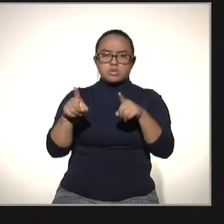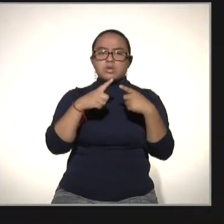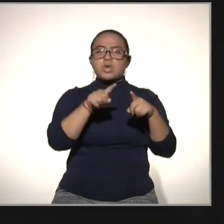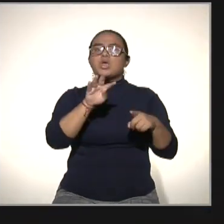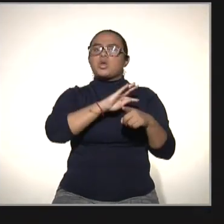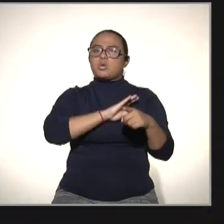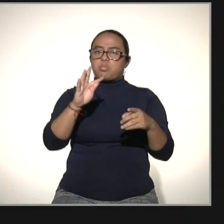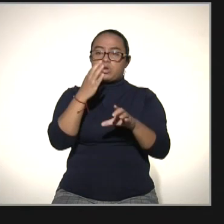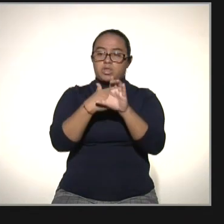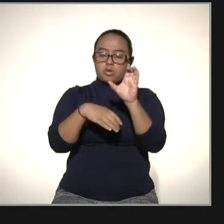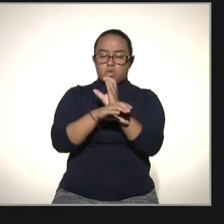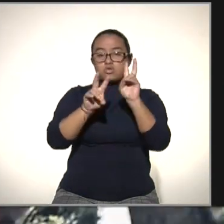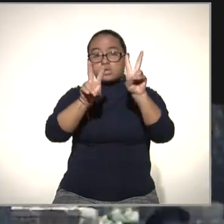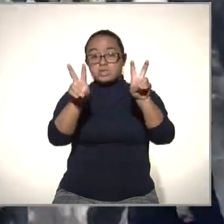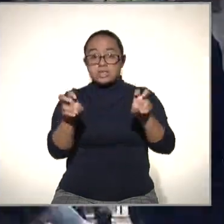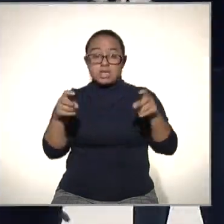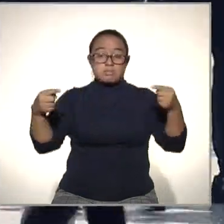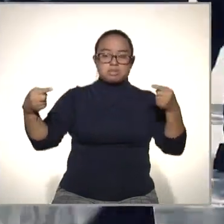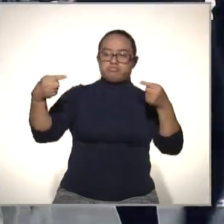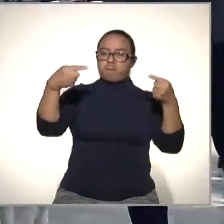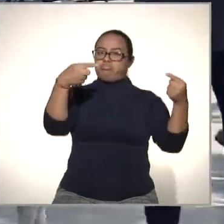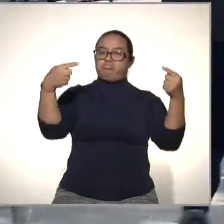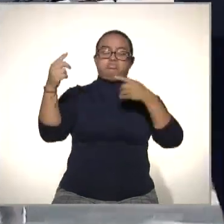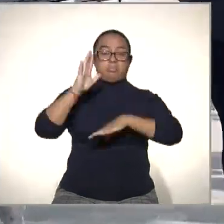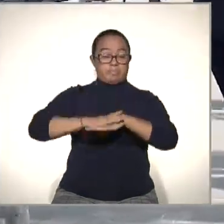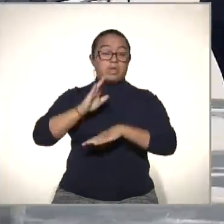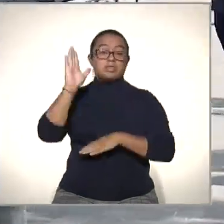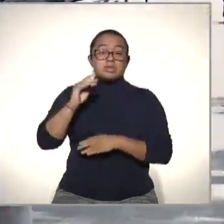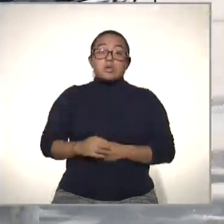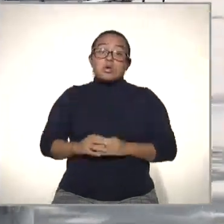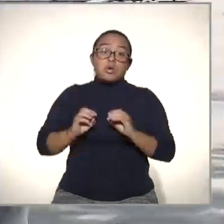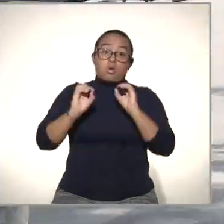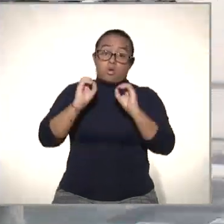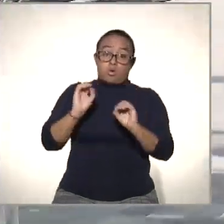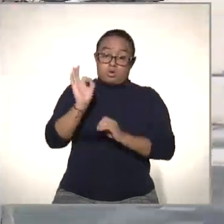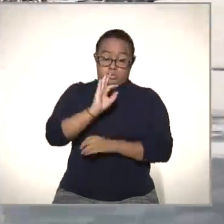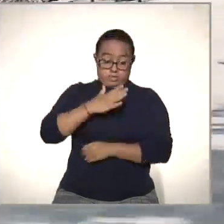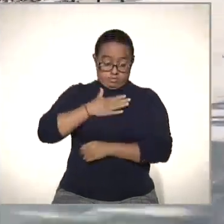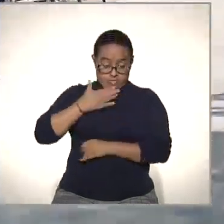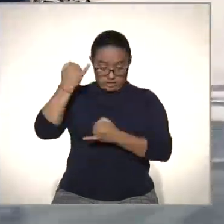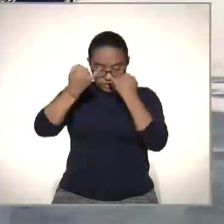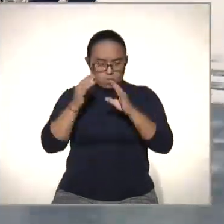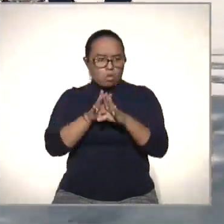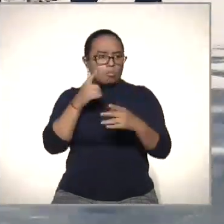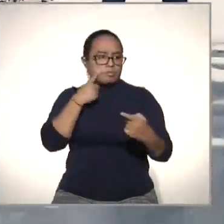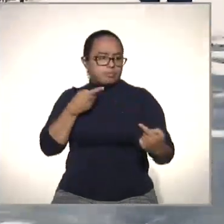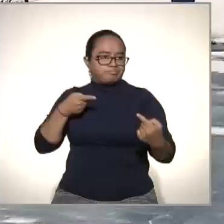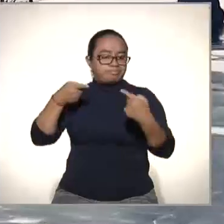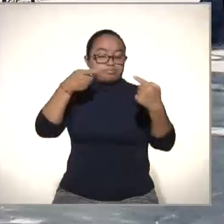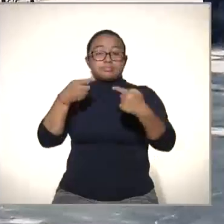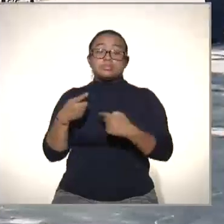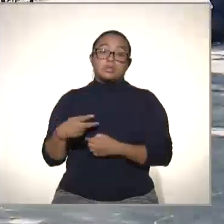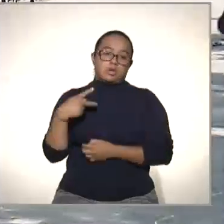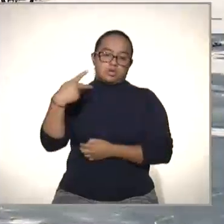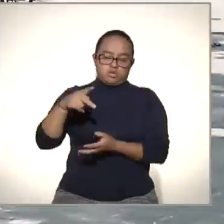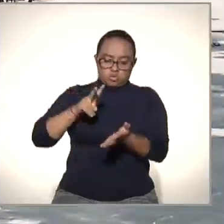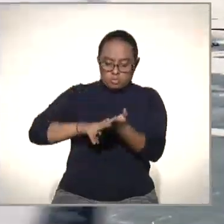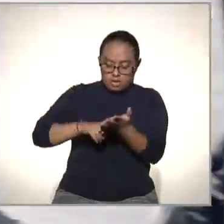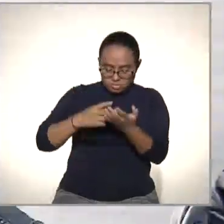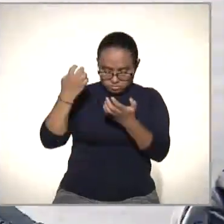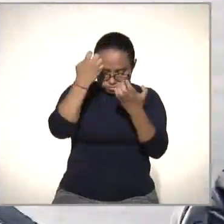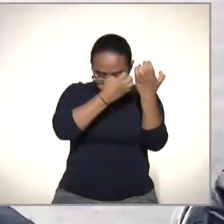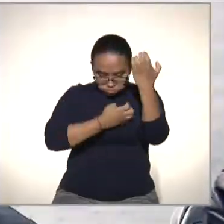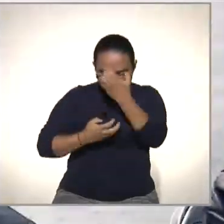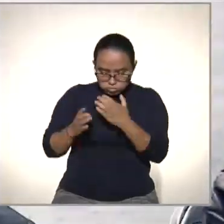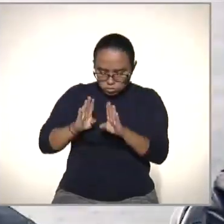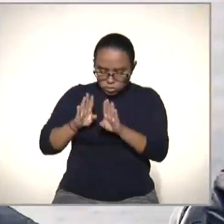debatir cualquier dogma o creencia, incluso las suyas propias. Así examinan los valores con los que